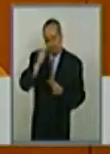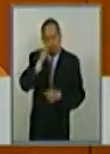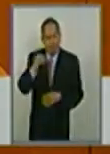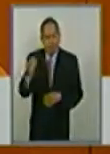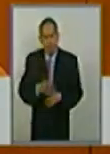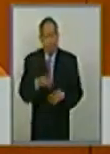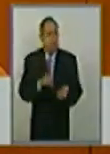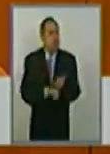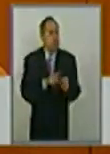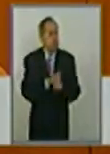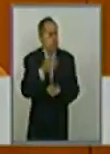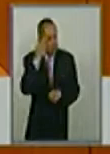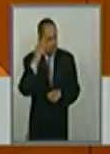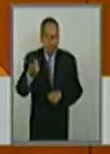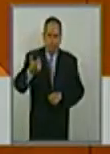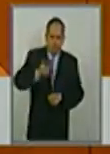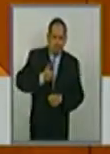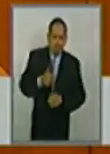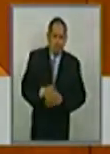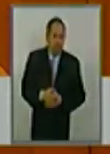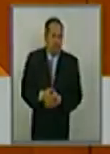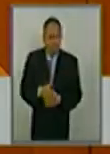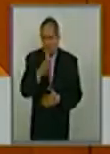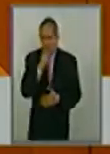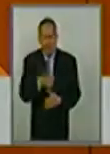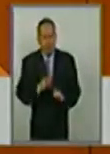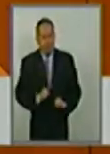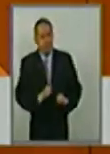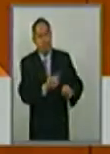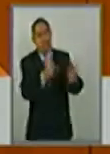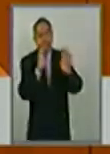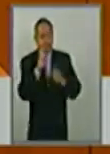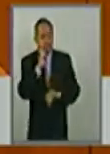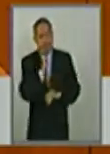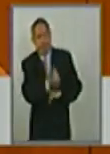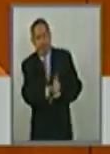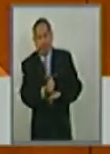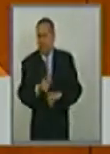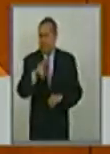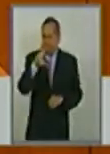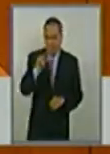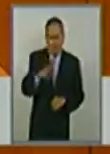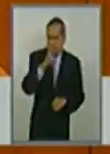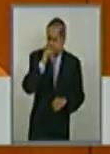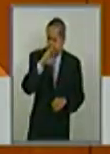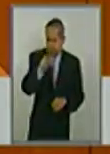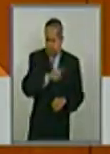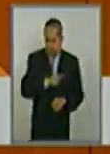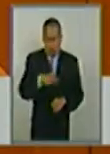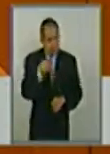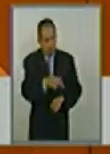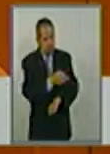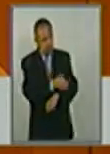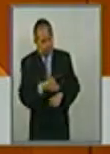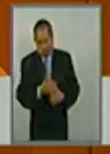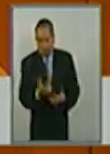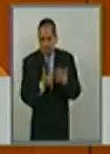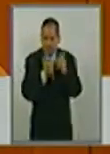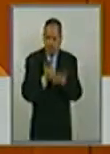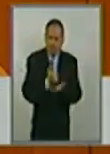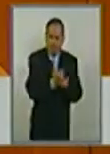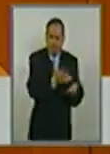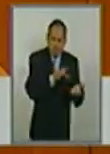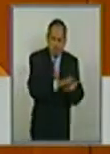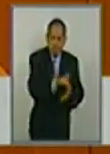las especies marinas. No podemos dejar en estado de vulnerabilidad a los pescadores y a sus familias, que dependen